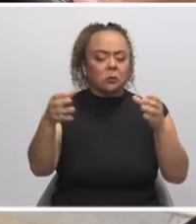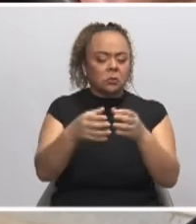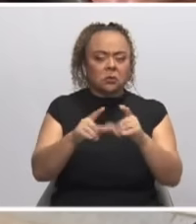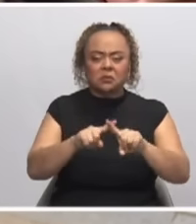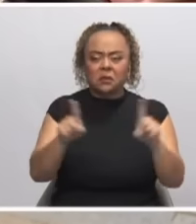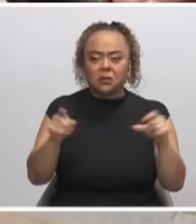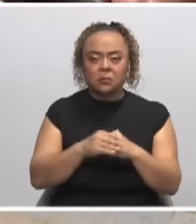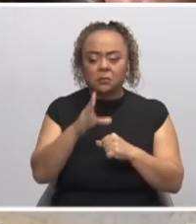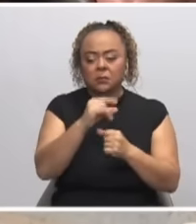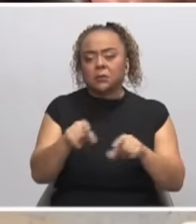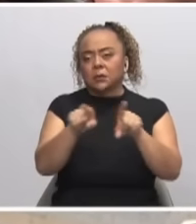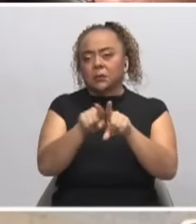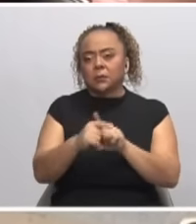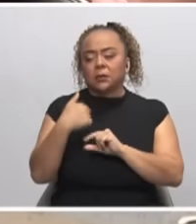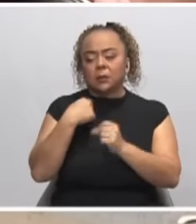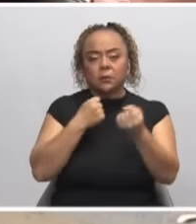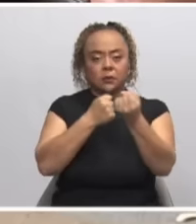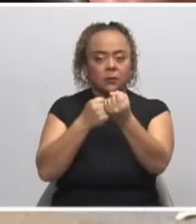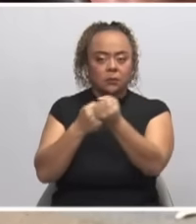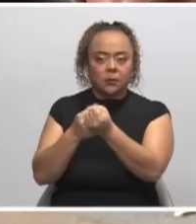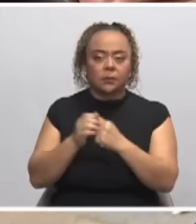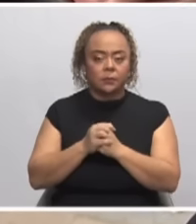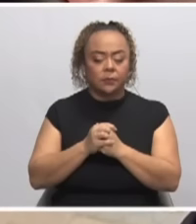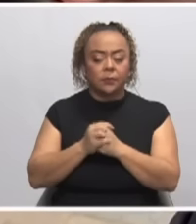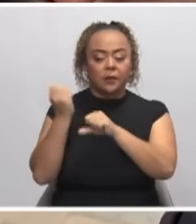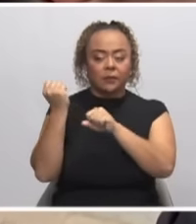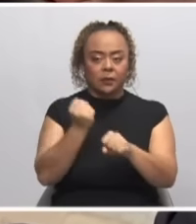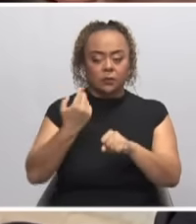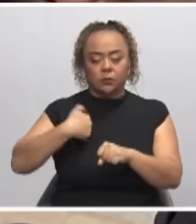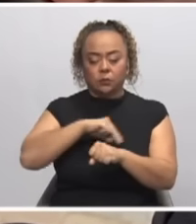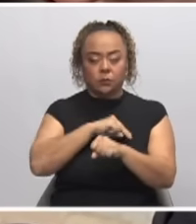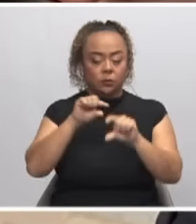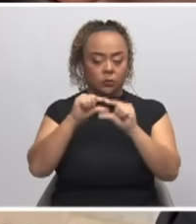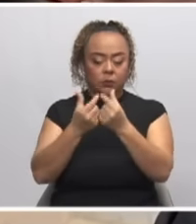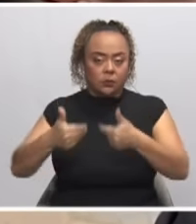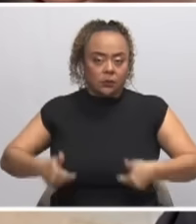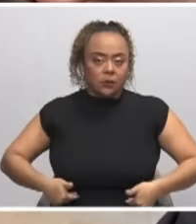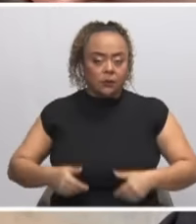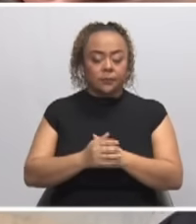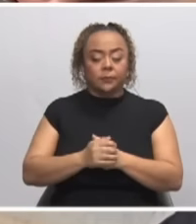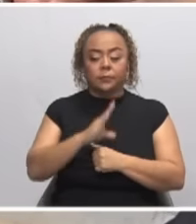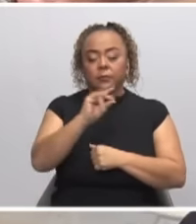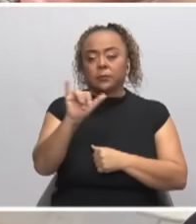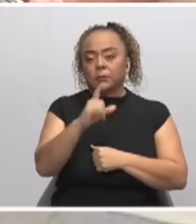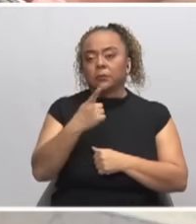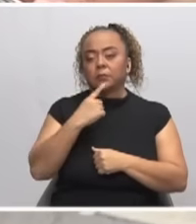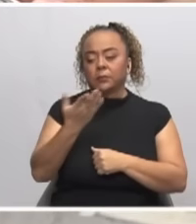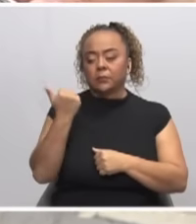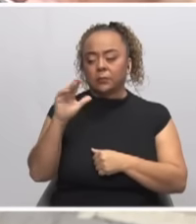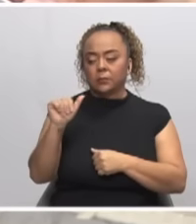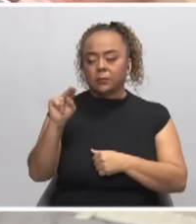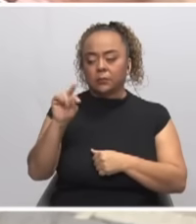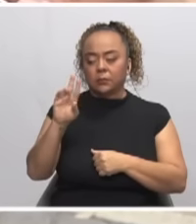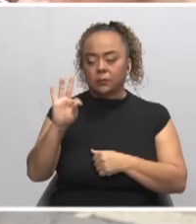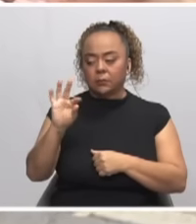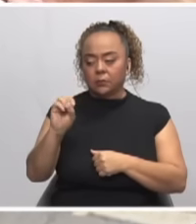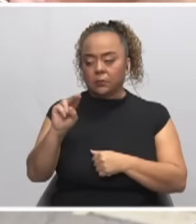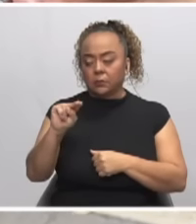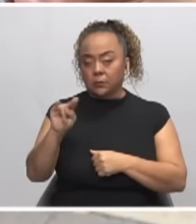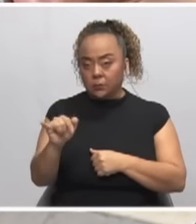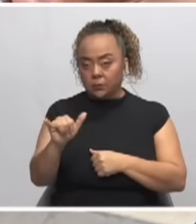y y también tenemos el respaldo del de la federación hast el cuerpo técnico y lo que decía antes Anthony eh el tema de la